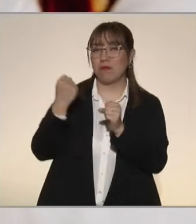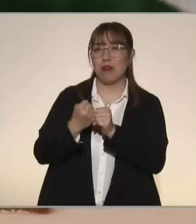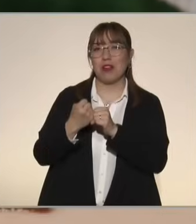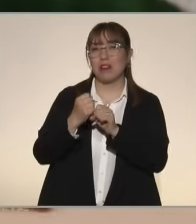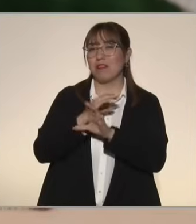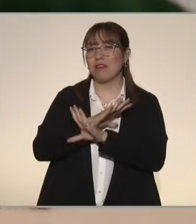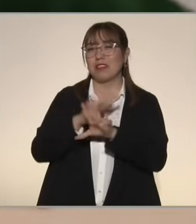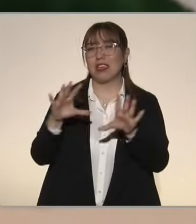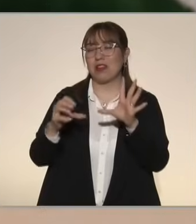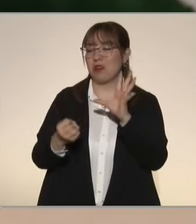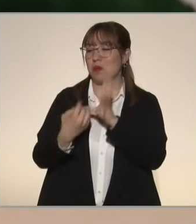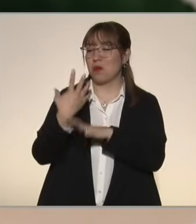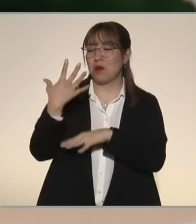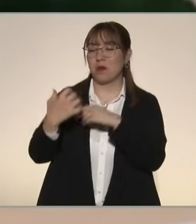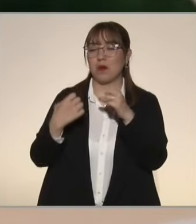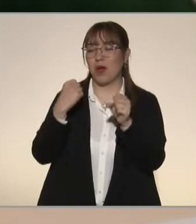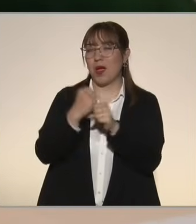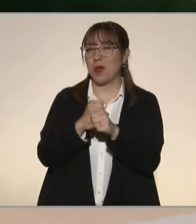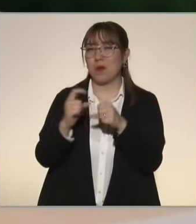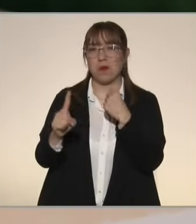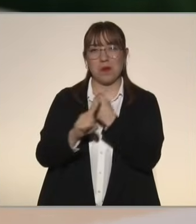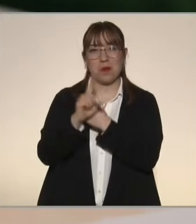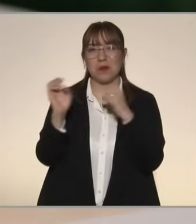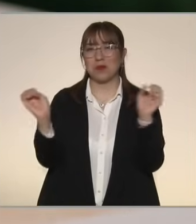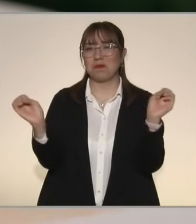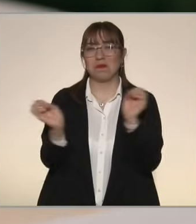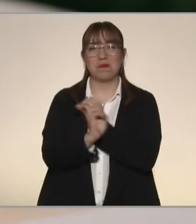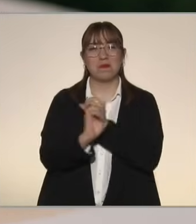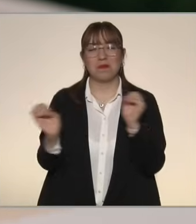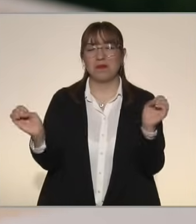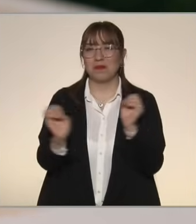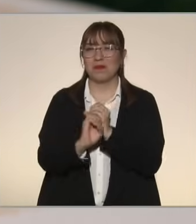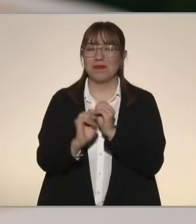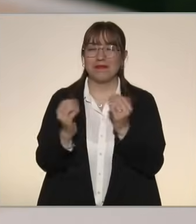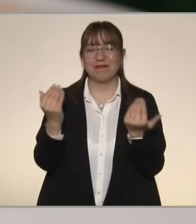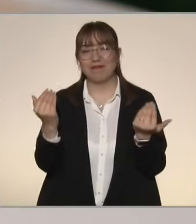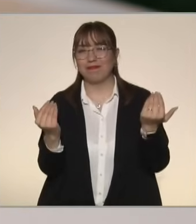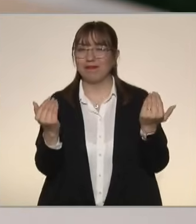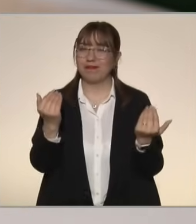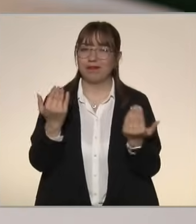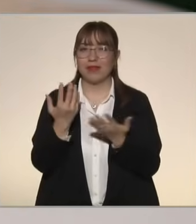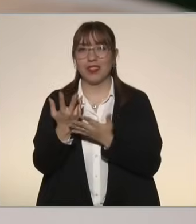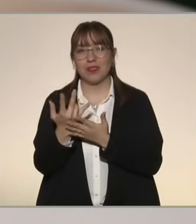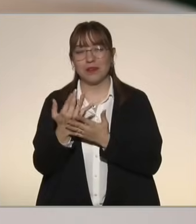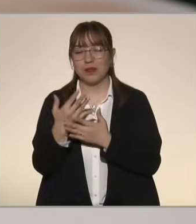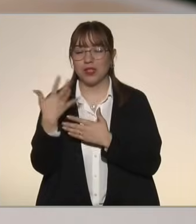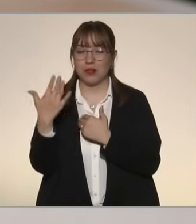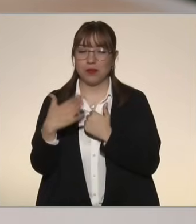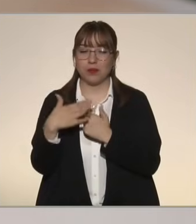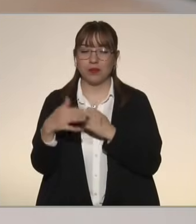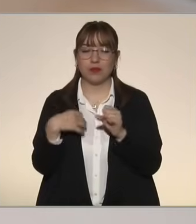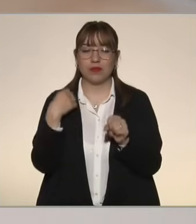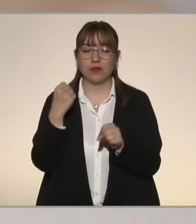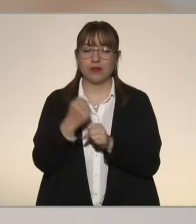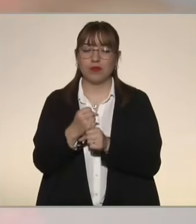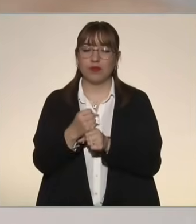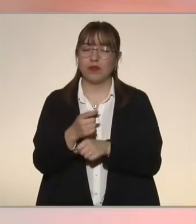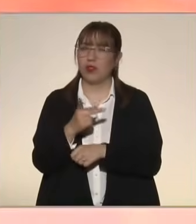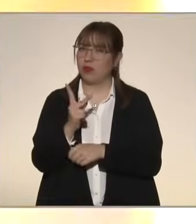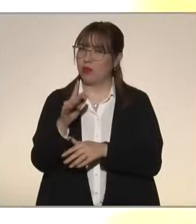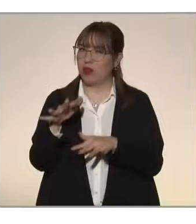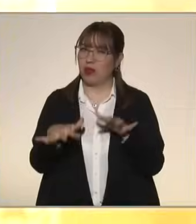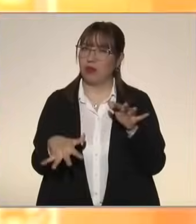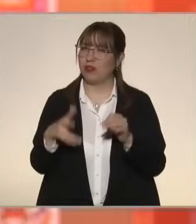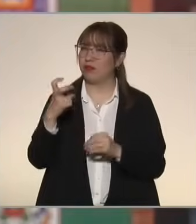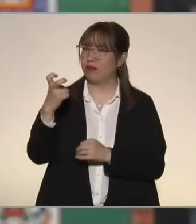de propósitos, nos tenemos que plantear cosas y objetivos y hacemos un balance, hacemos una revisión del año también. Pero a veces puede ser